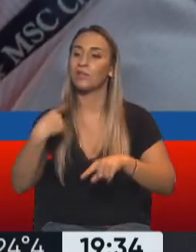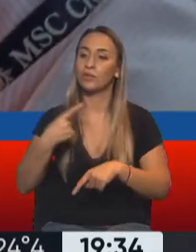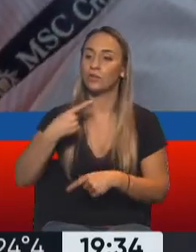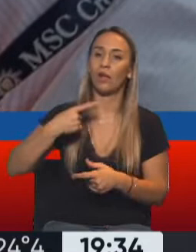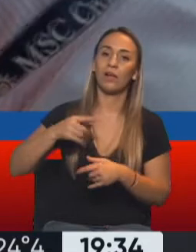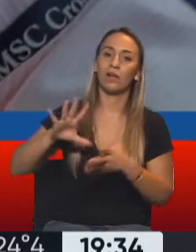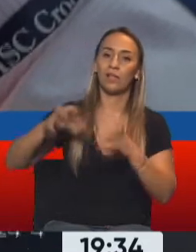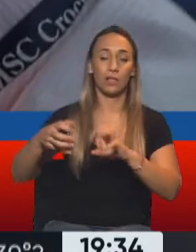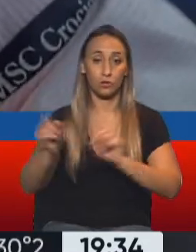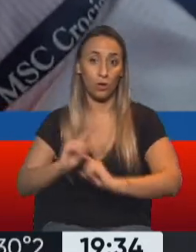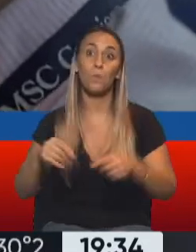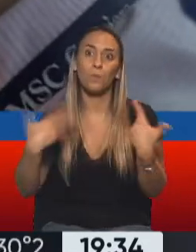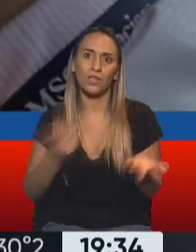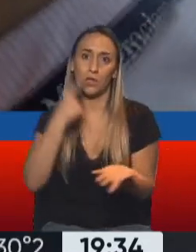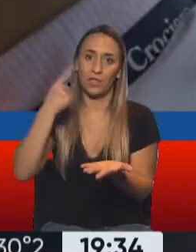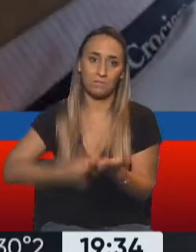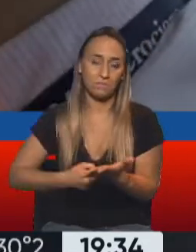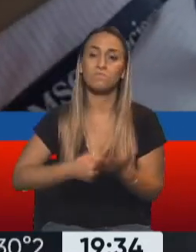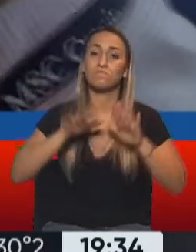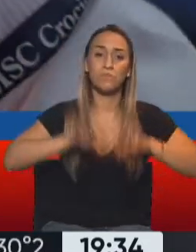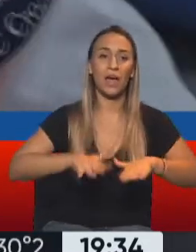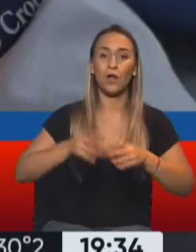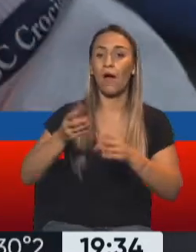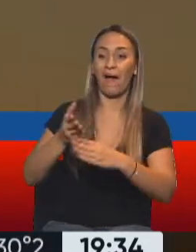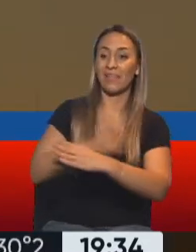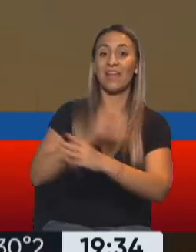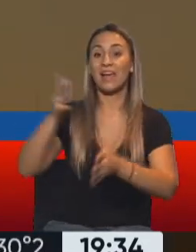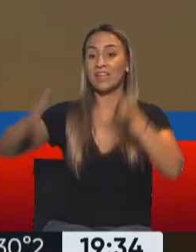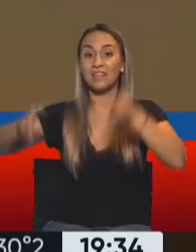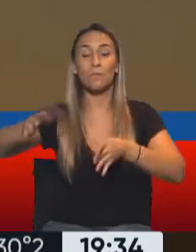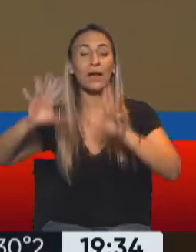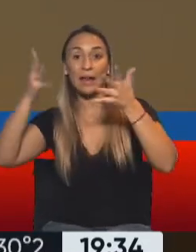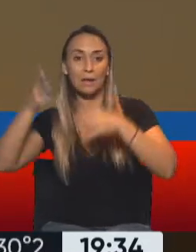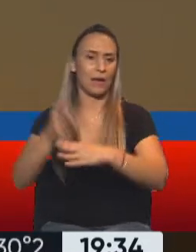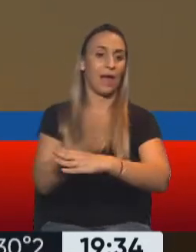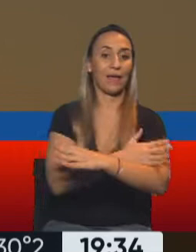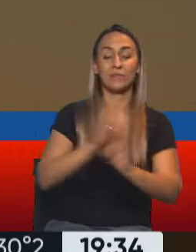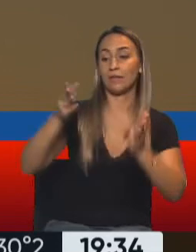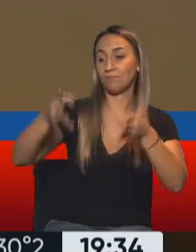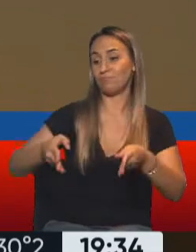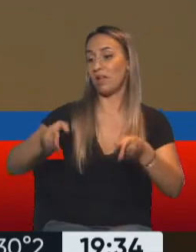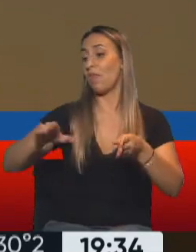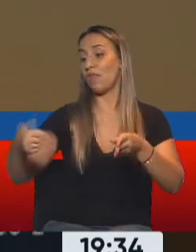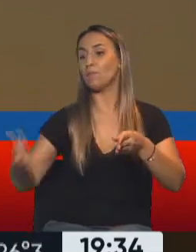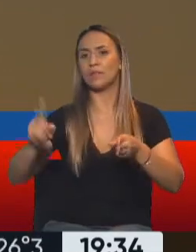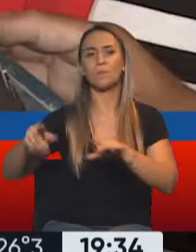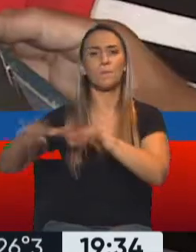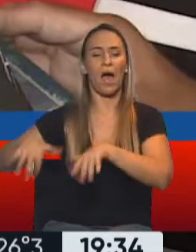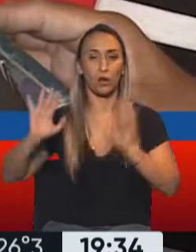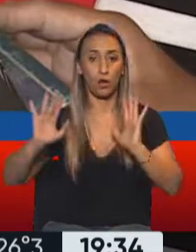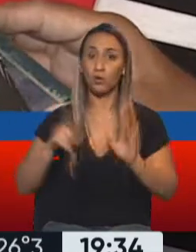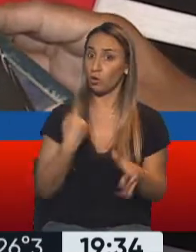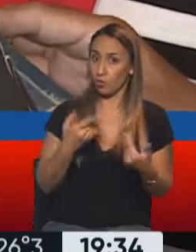empieza antes y termina después, pero necesitamos encontrar una solución y creemos que la solución está. Estamos